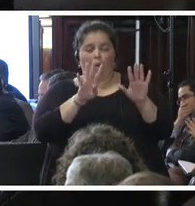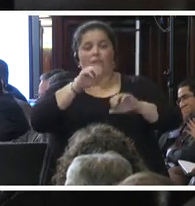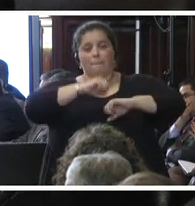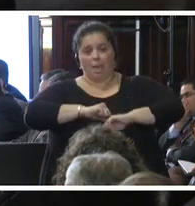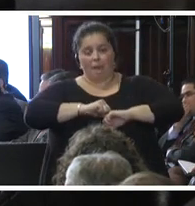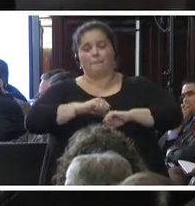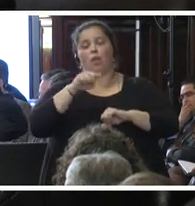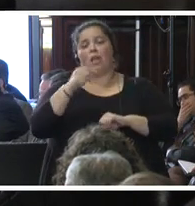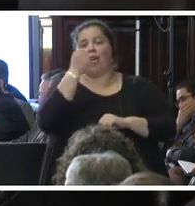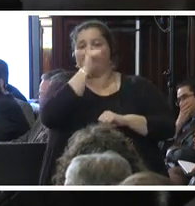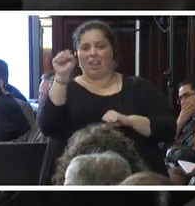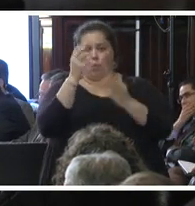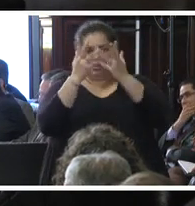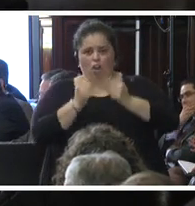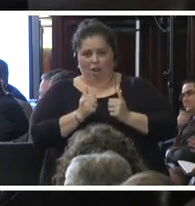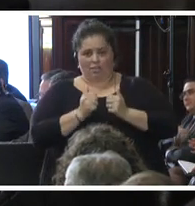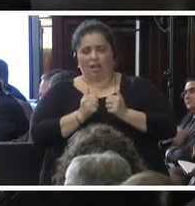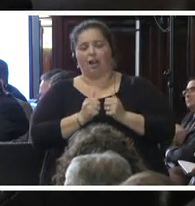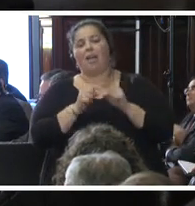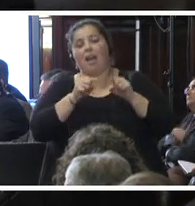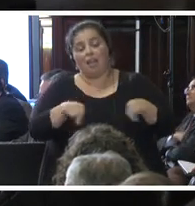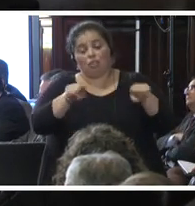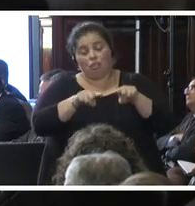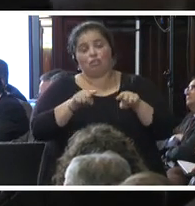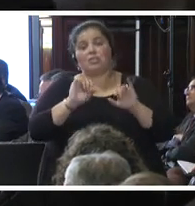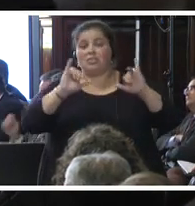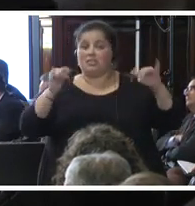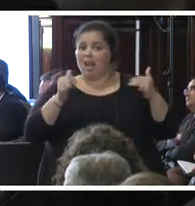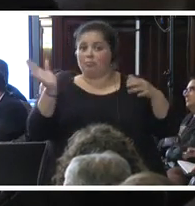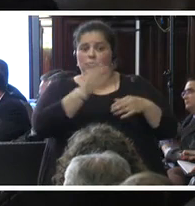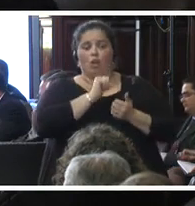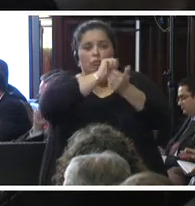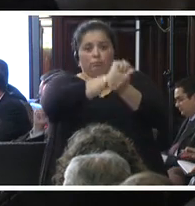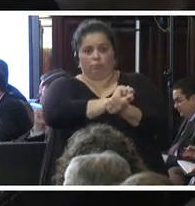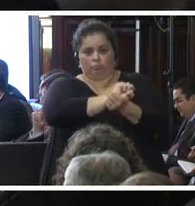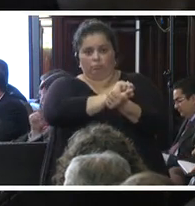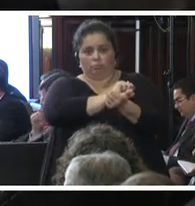de la delincuencia organizada, los cuales ya se encuentran detenidos.